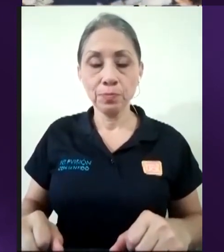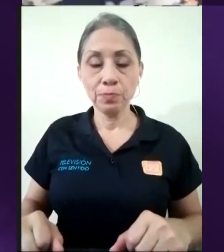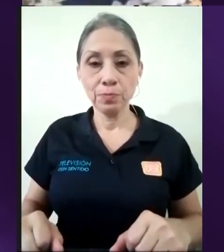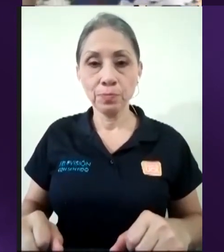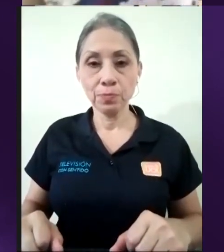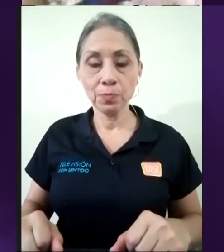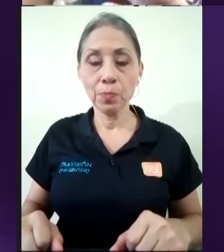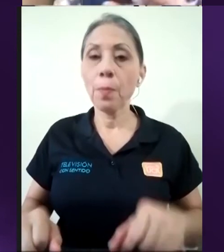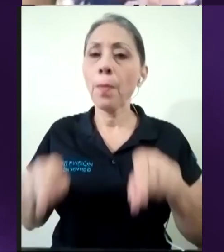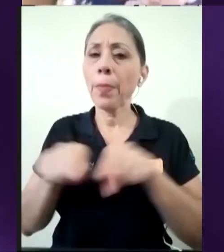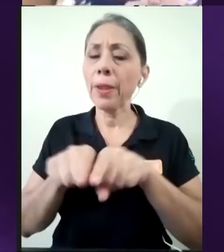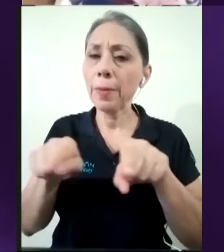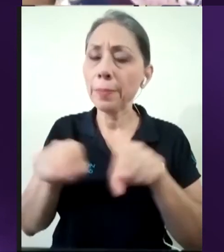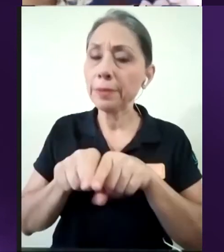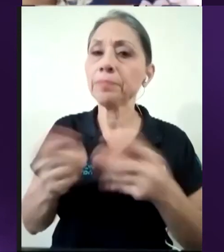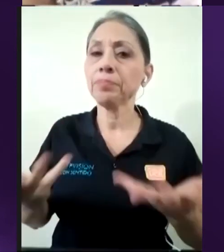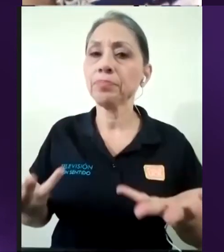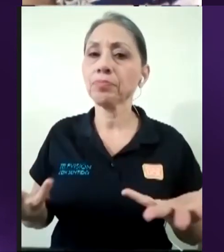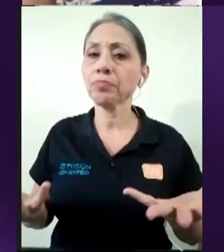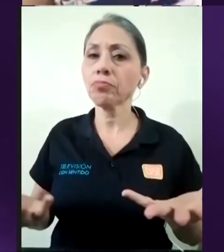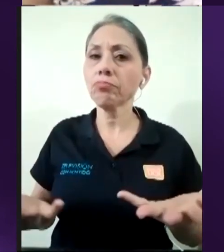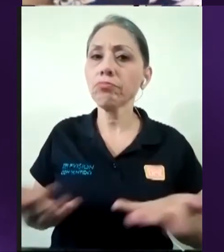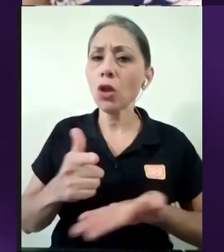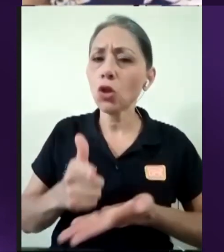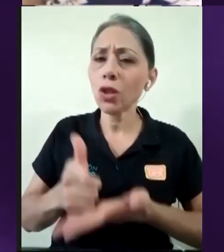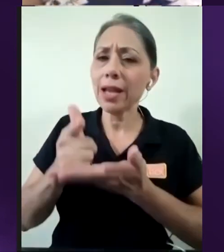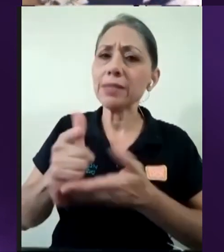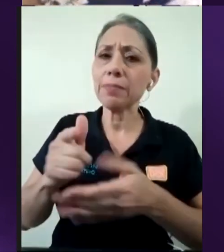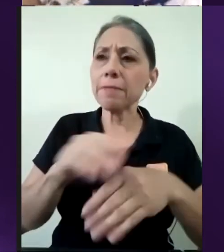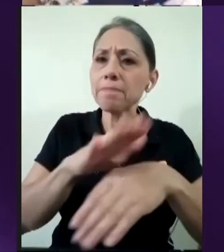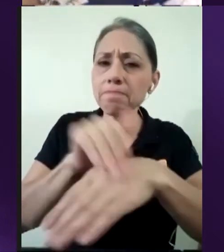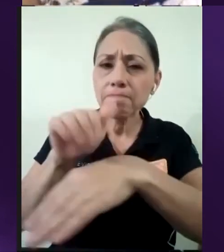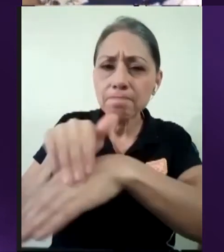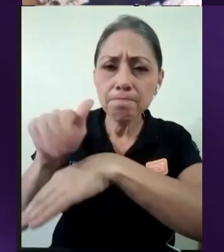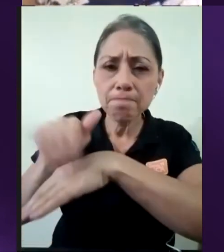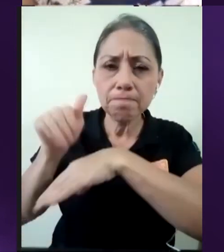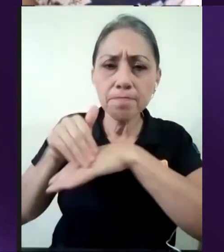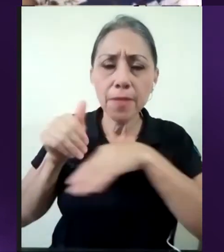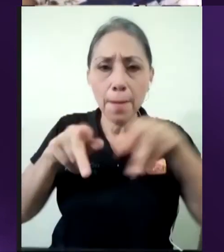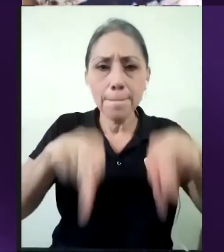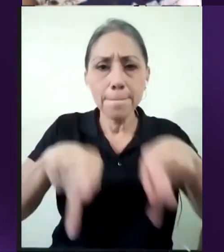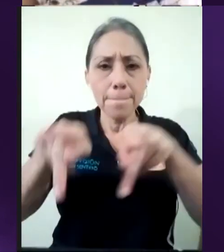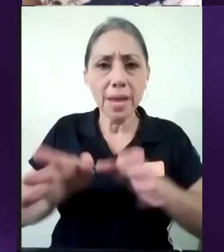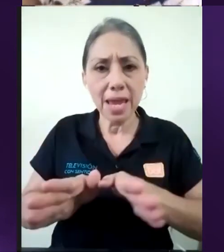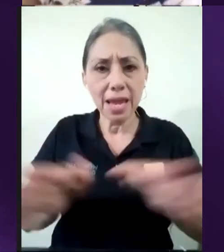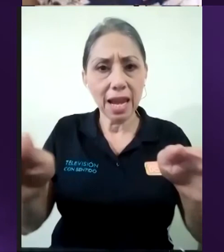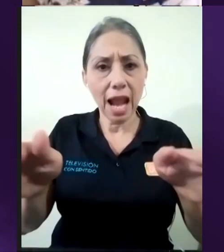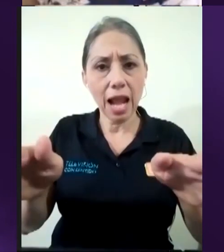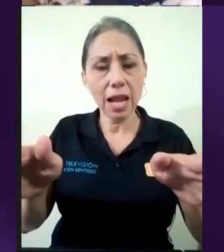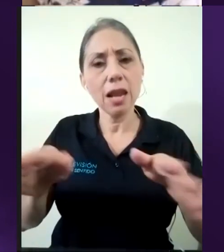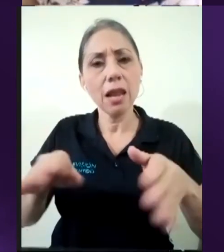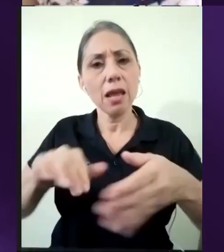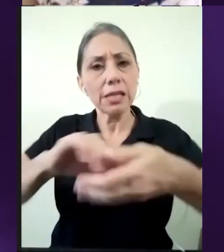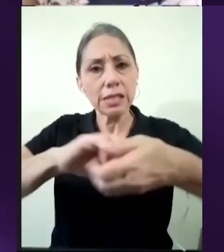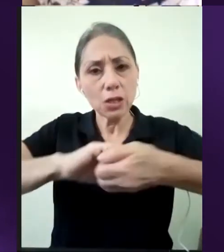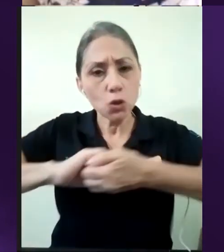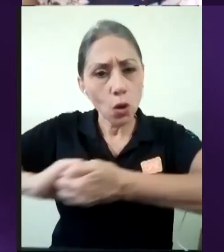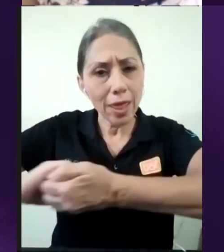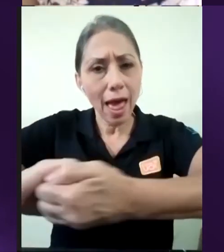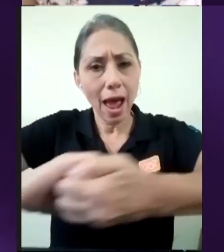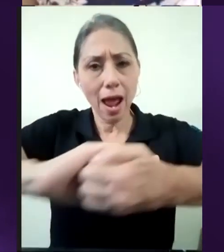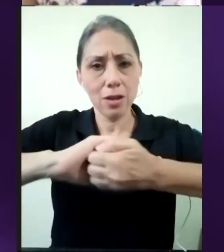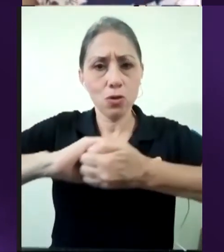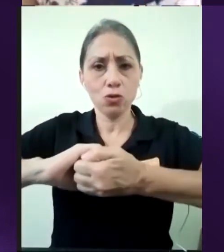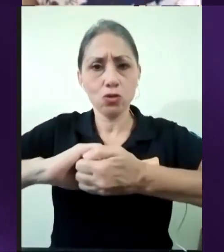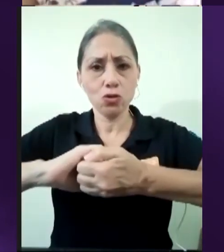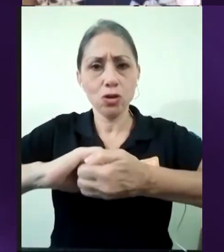También un llamado, doña Lisbeth, a la población en general a ser solidarios, inclusivos, ¿verdad?, con las personas con